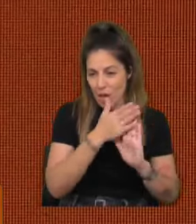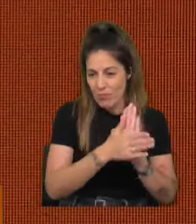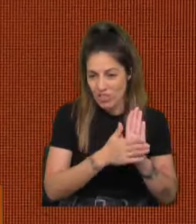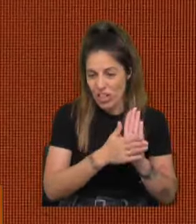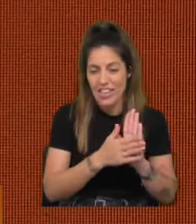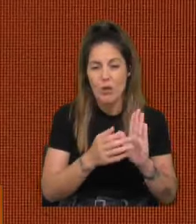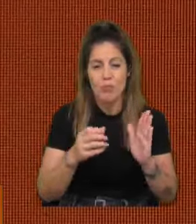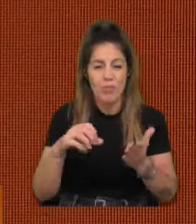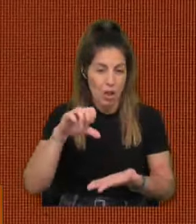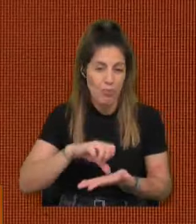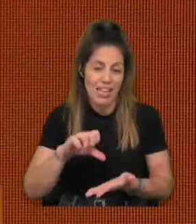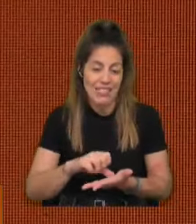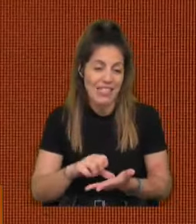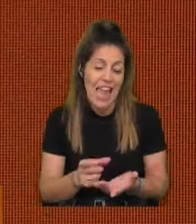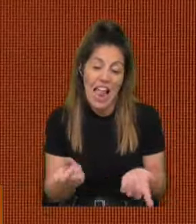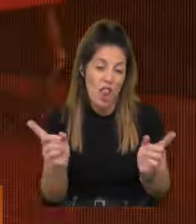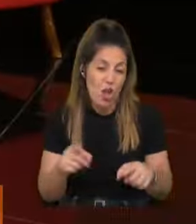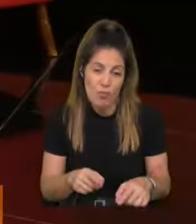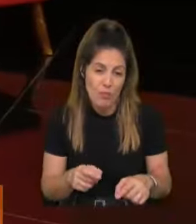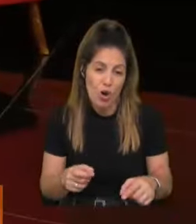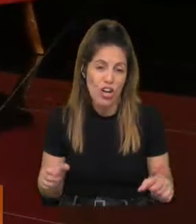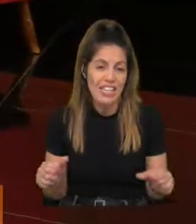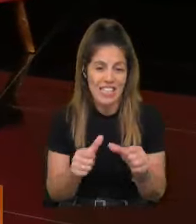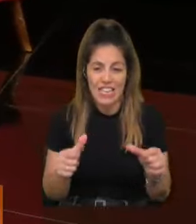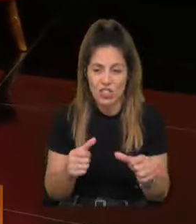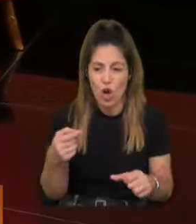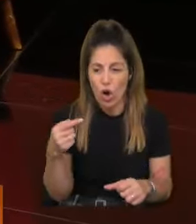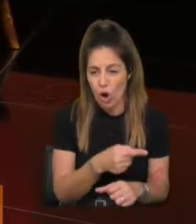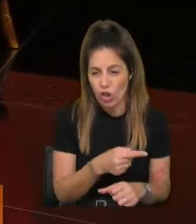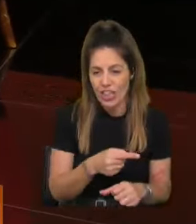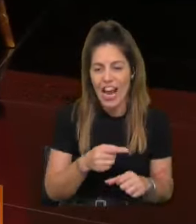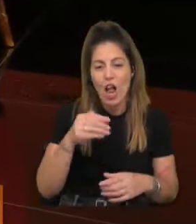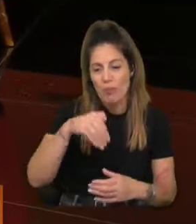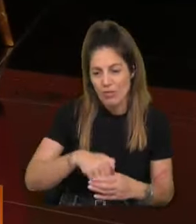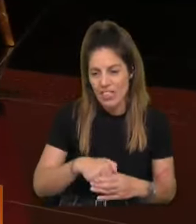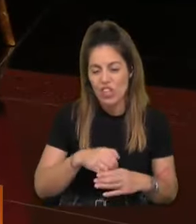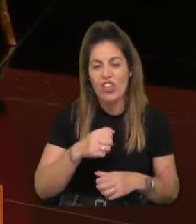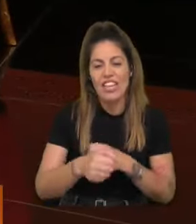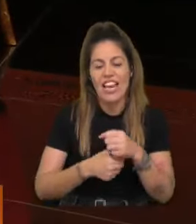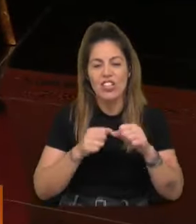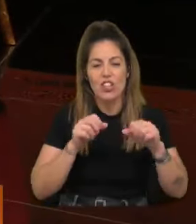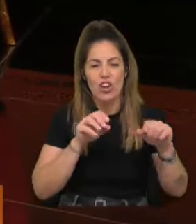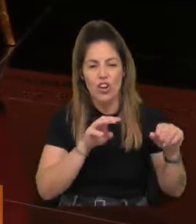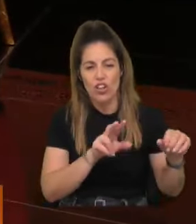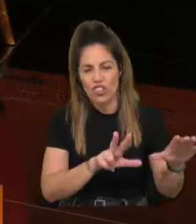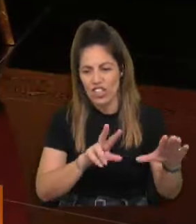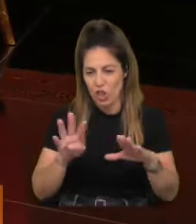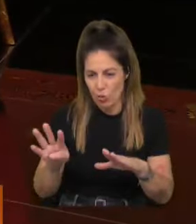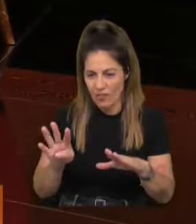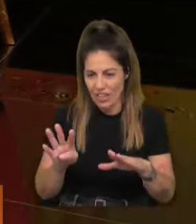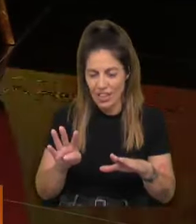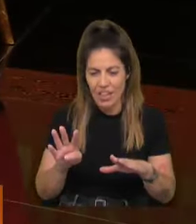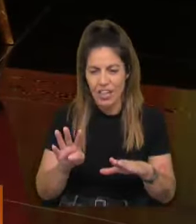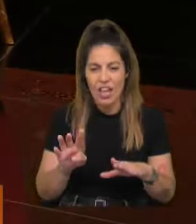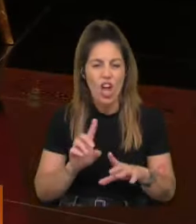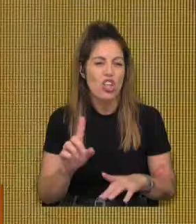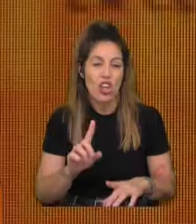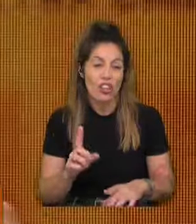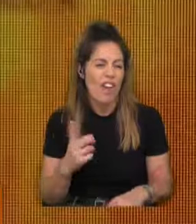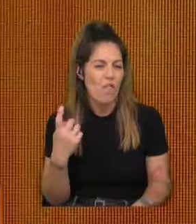hicieron en contra del plebiscito del año 89 no tan fuerte porque era más técnico el del año 94 es